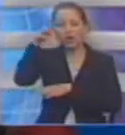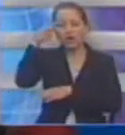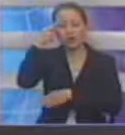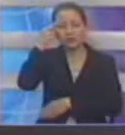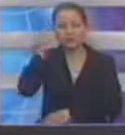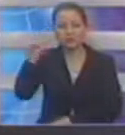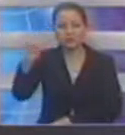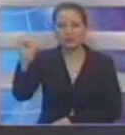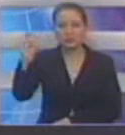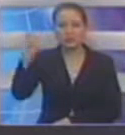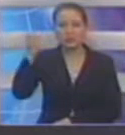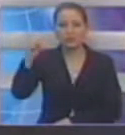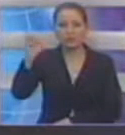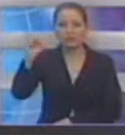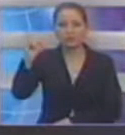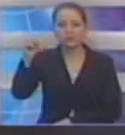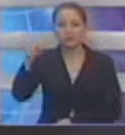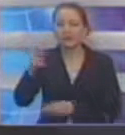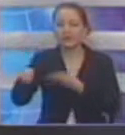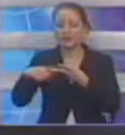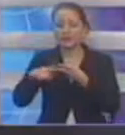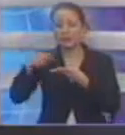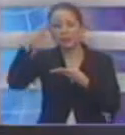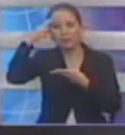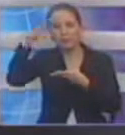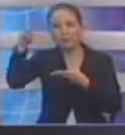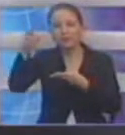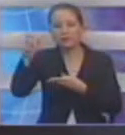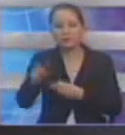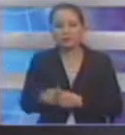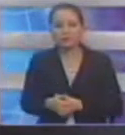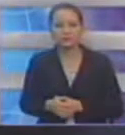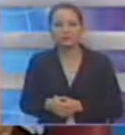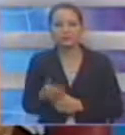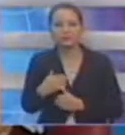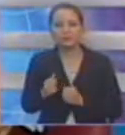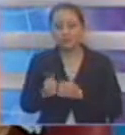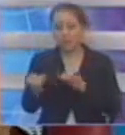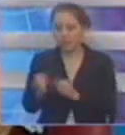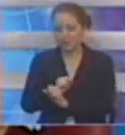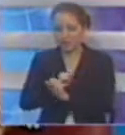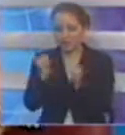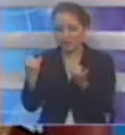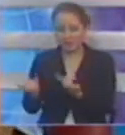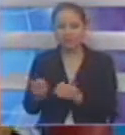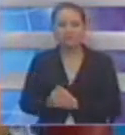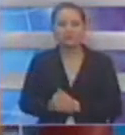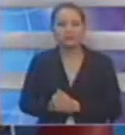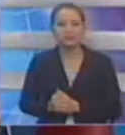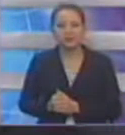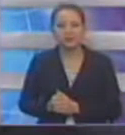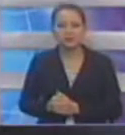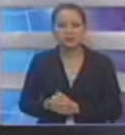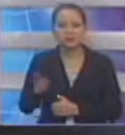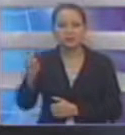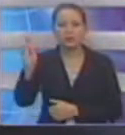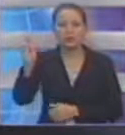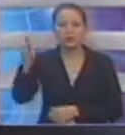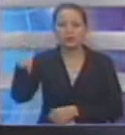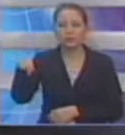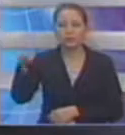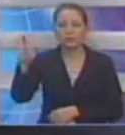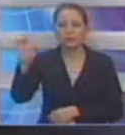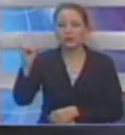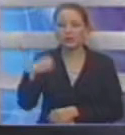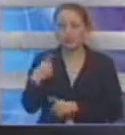sido embajador en México de su país. Me refiero a Roberto Ambuero, que está con nosotros esta mañana. Primero agradecerle y darle la bienvenida